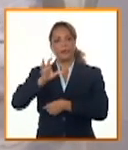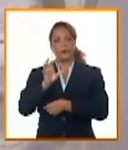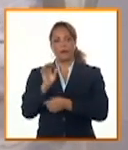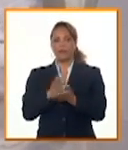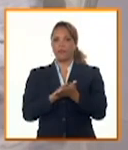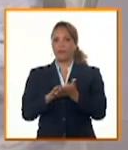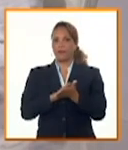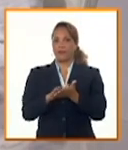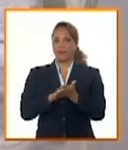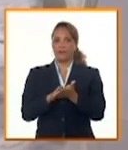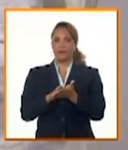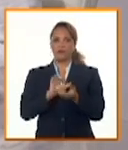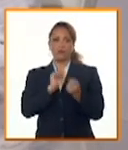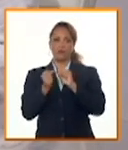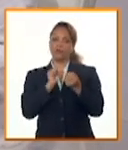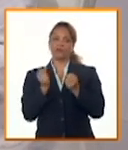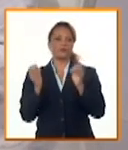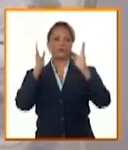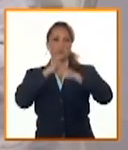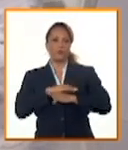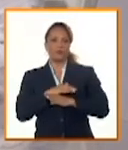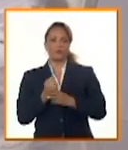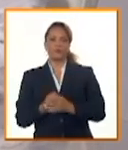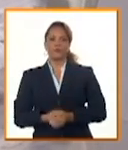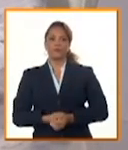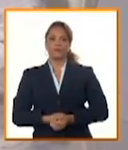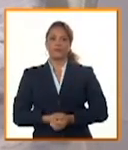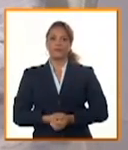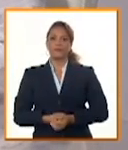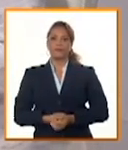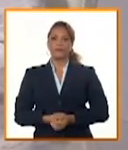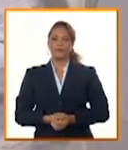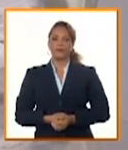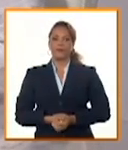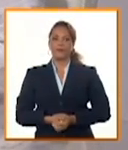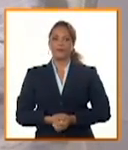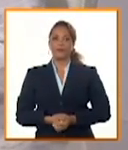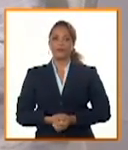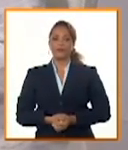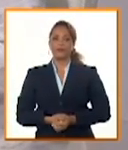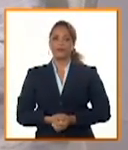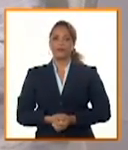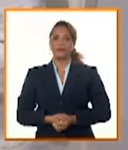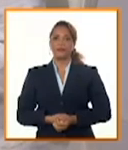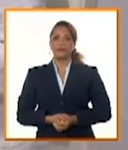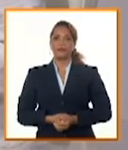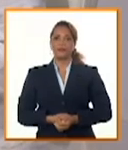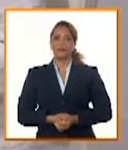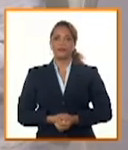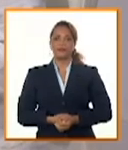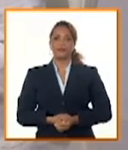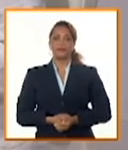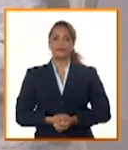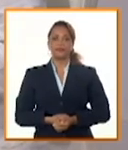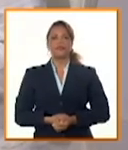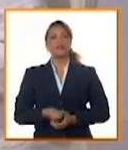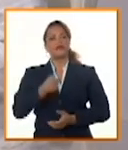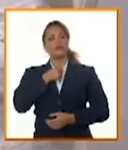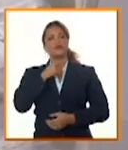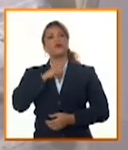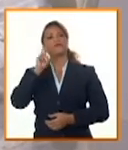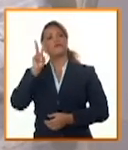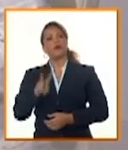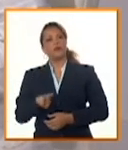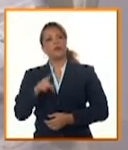por la economía de todo tipo es una de las de las causas que nosotros hemos evaluado que